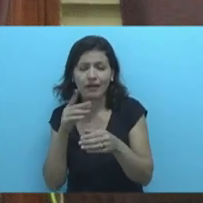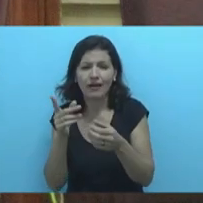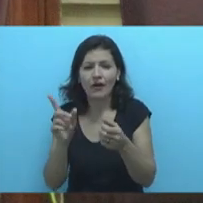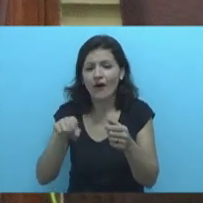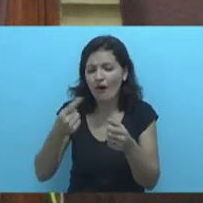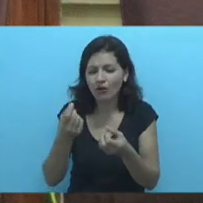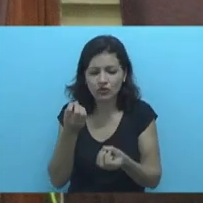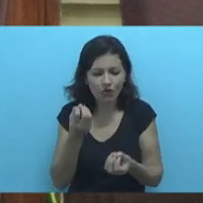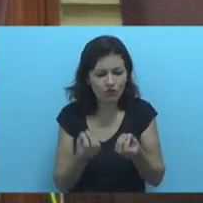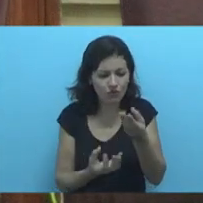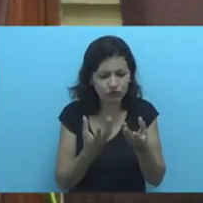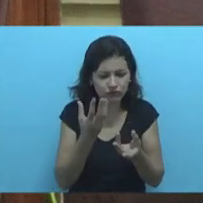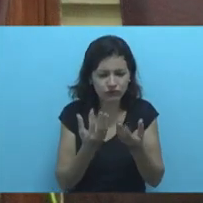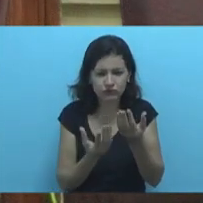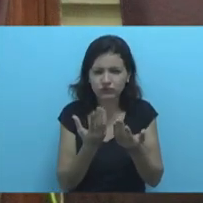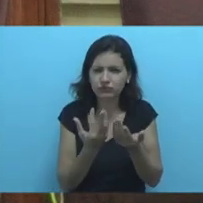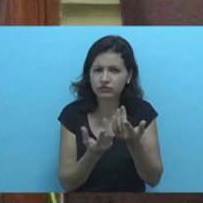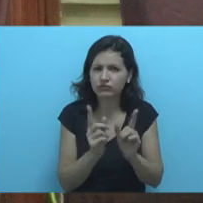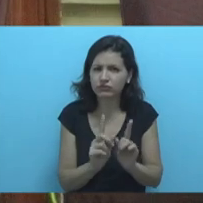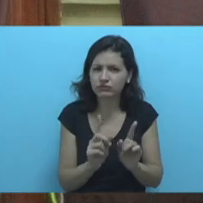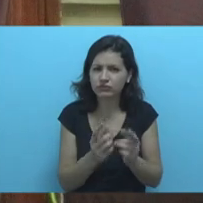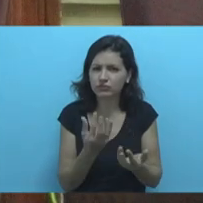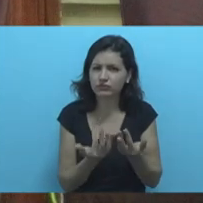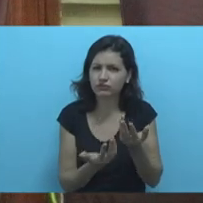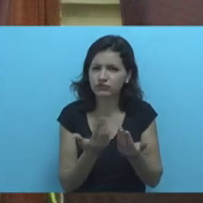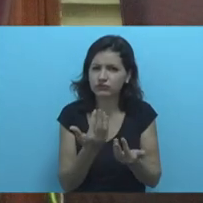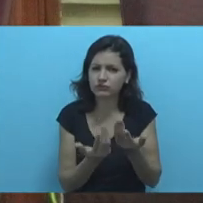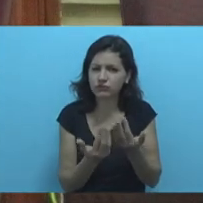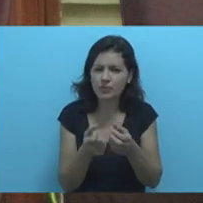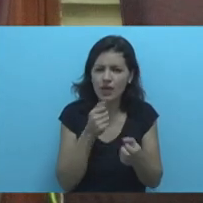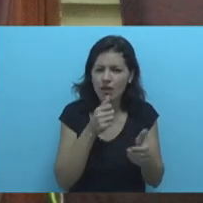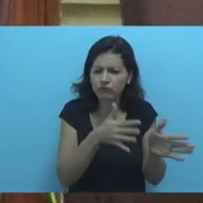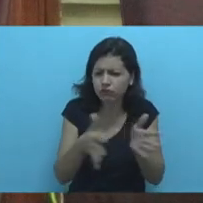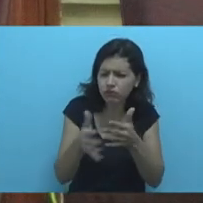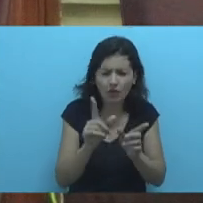hay fuegos serenos que no se inmutan ni con el viento,